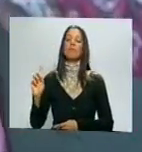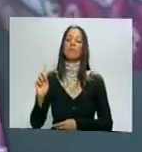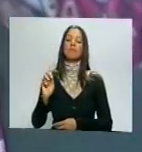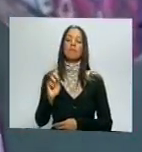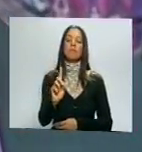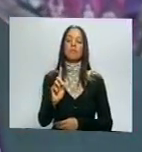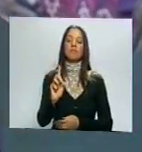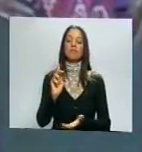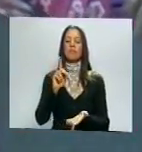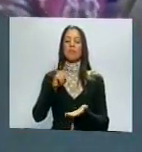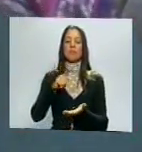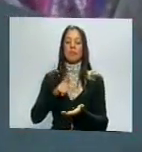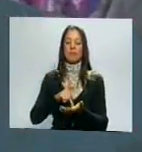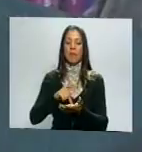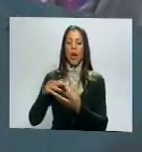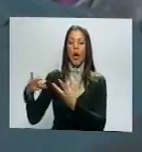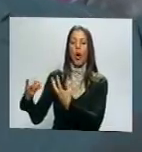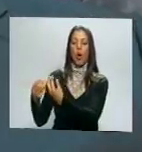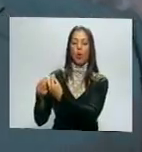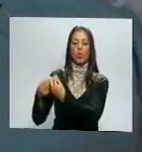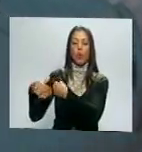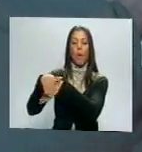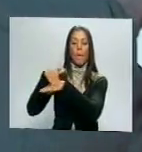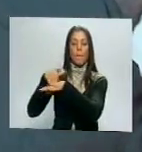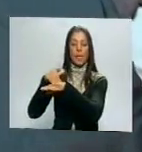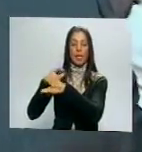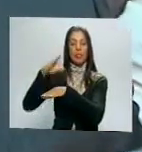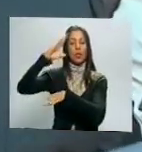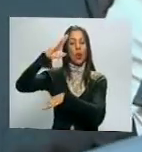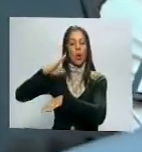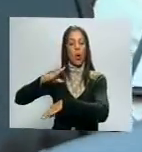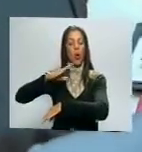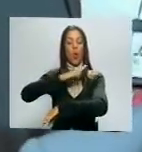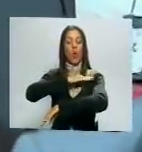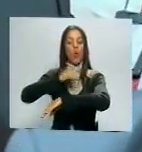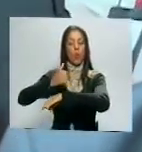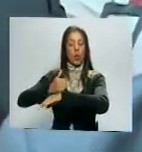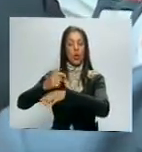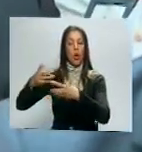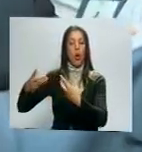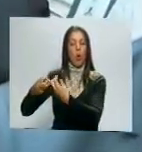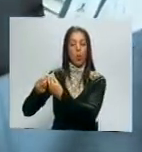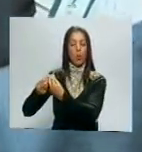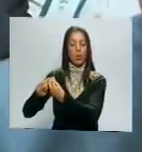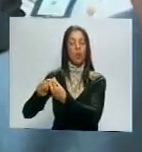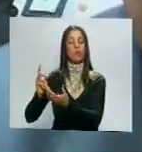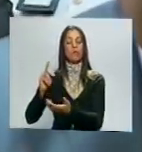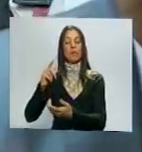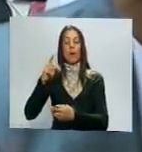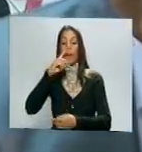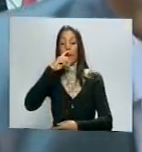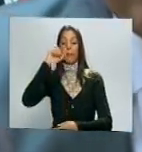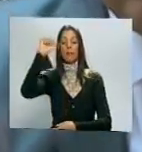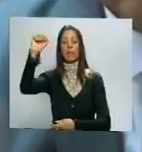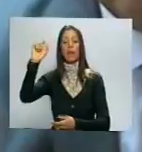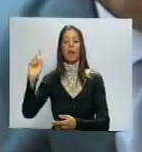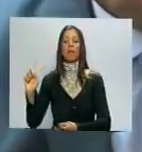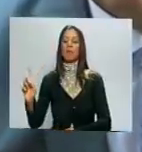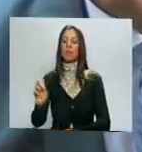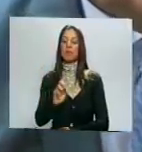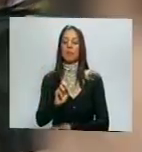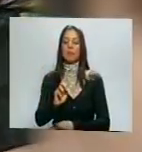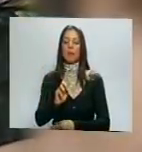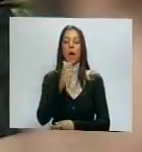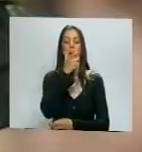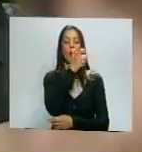con todo su tren ejecutivo, con todo el alto mando militar, con todos sus ministros, se presentó, y con el